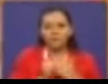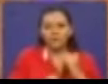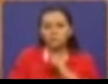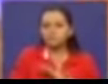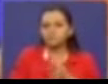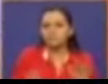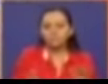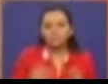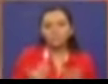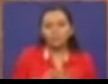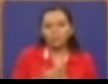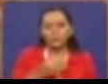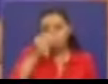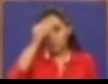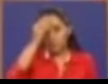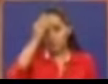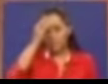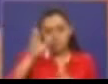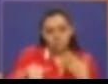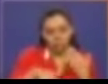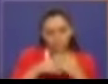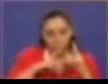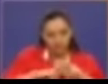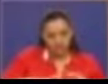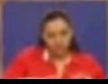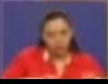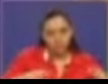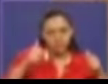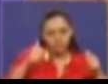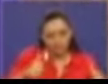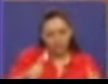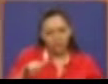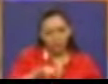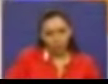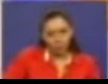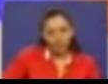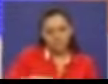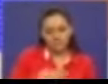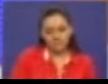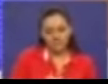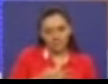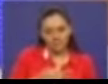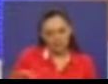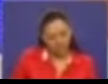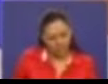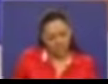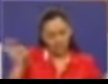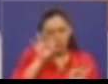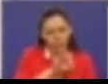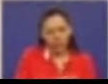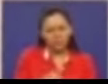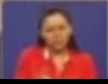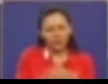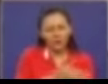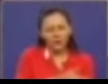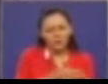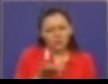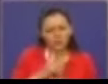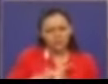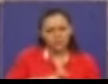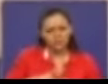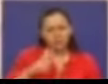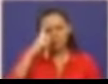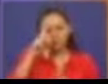sistema de inteligencia verdaderamente democrático, civil, que reemplazó a la Dirección Nacional de Inteligencia, fruto de la Ley